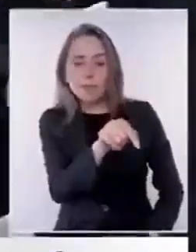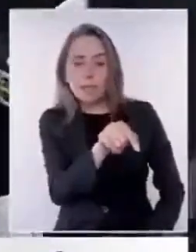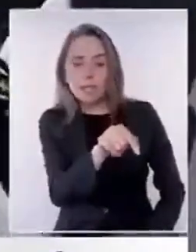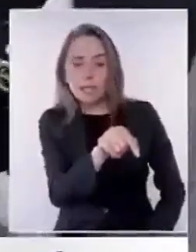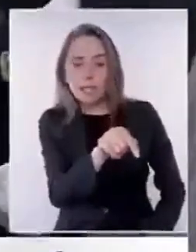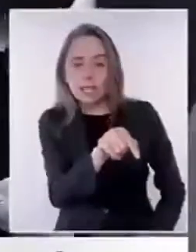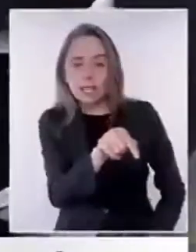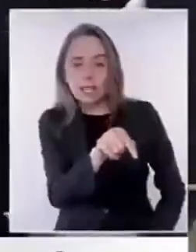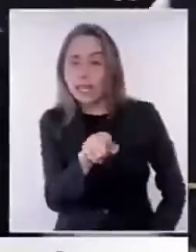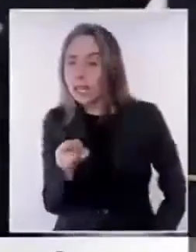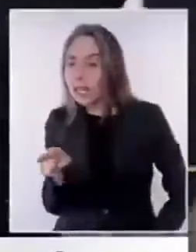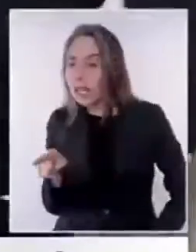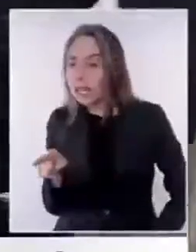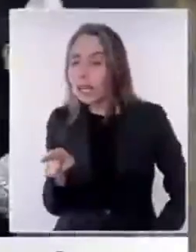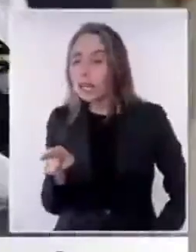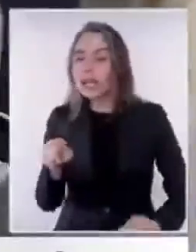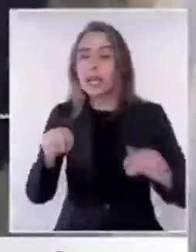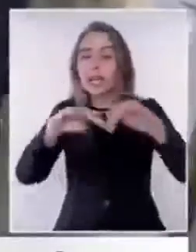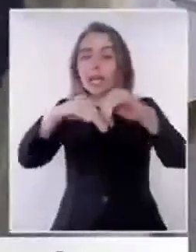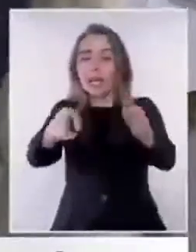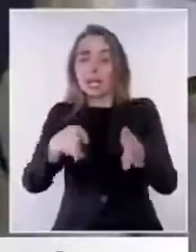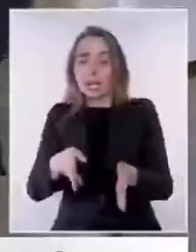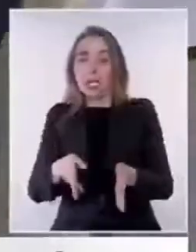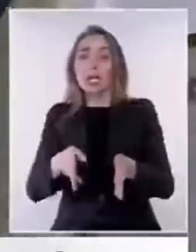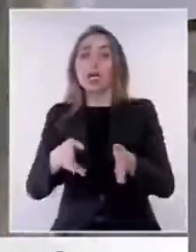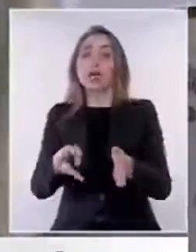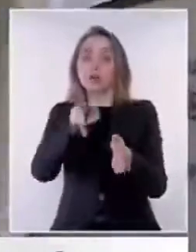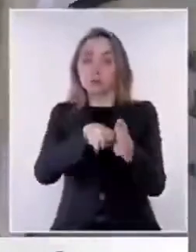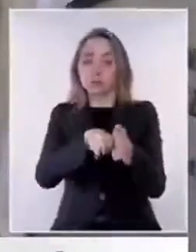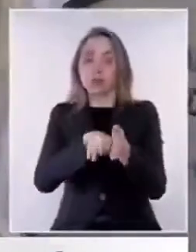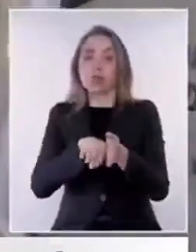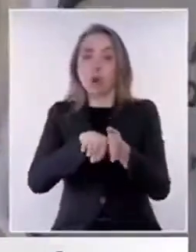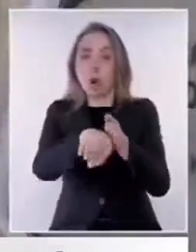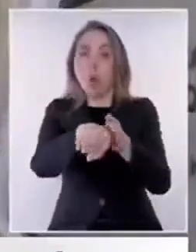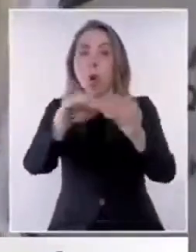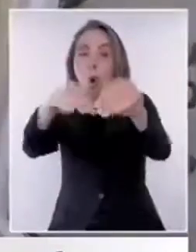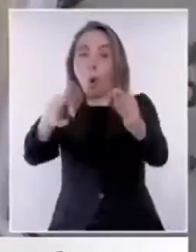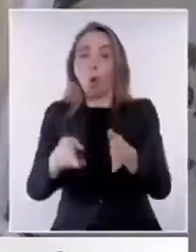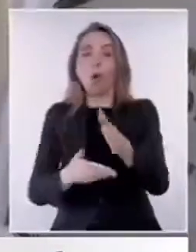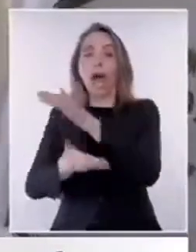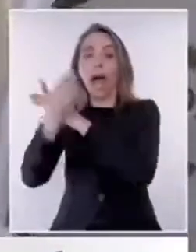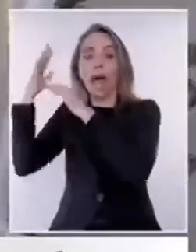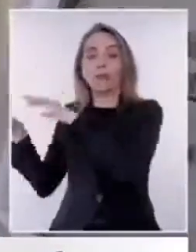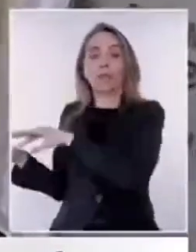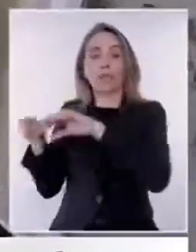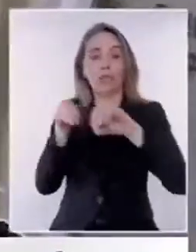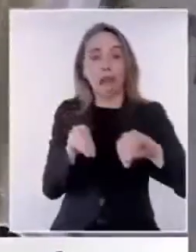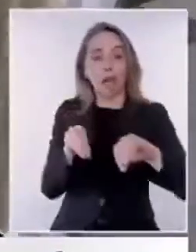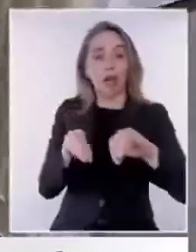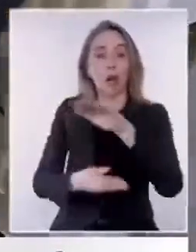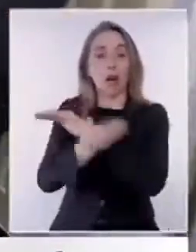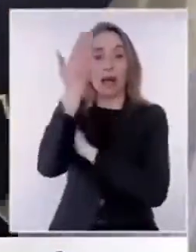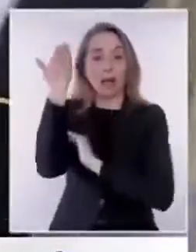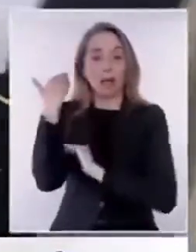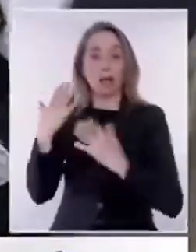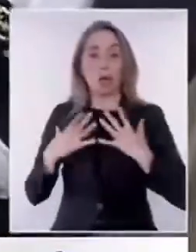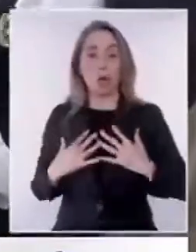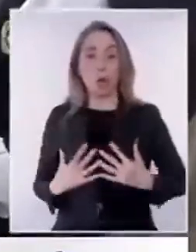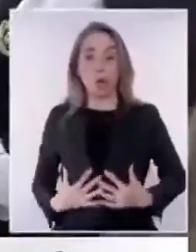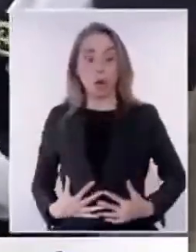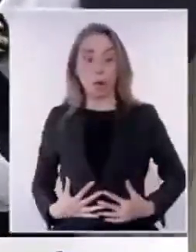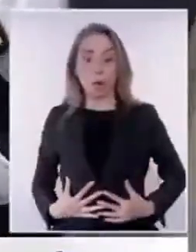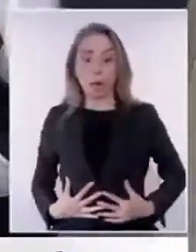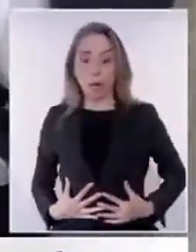cuerpos están en urnas. Están en urnas, sí. Están en urnas. Cuando se trajeron, bueno, originalmente, señor presidente,